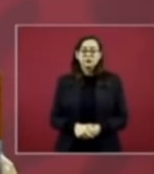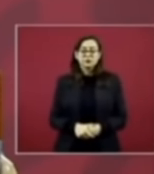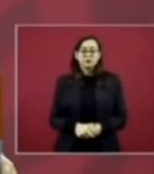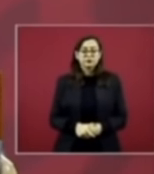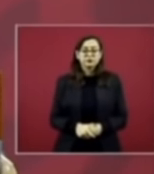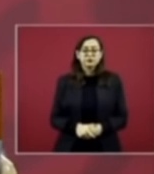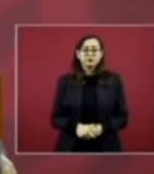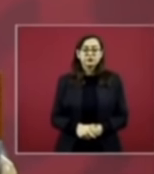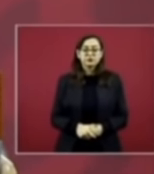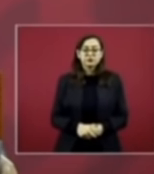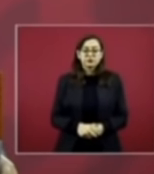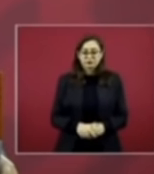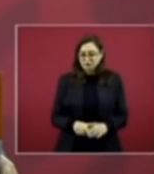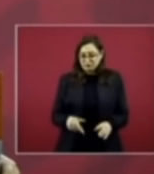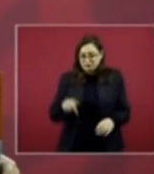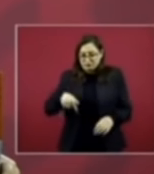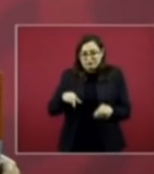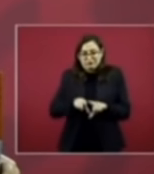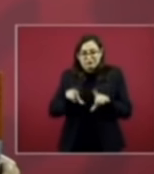decir